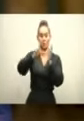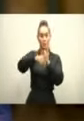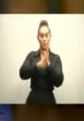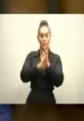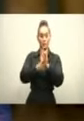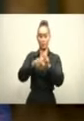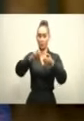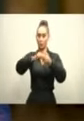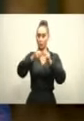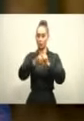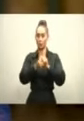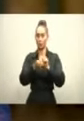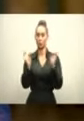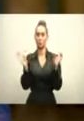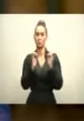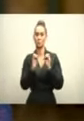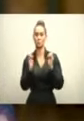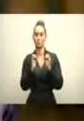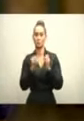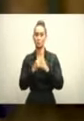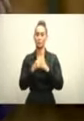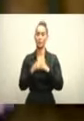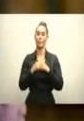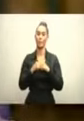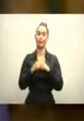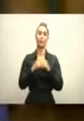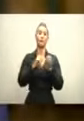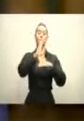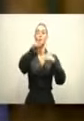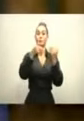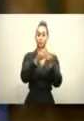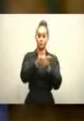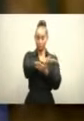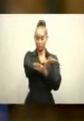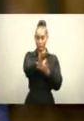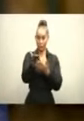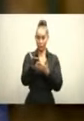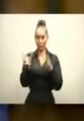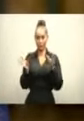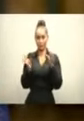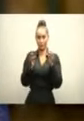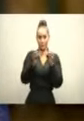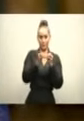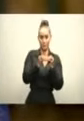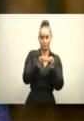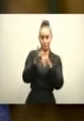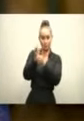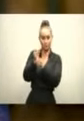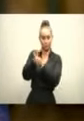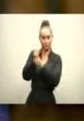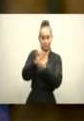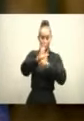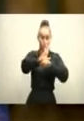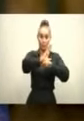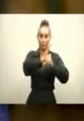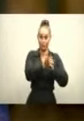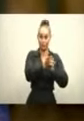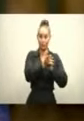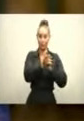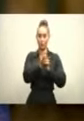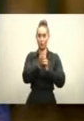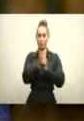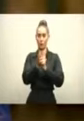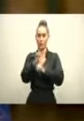cuando es necesario. Y a todo ello, se sumó la presión del COVID-19 sobre nuestros